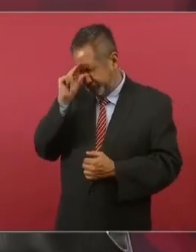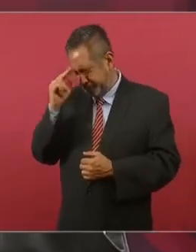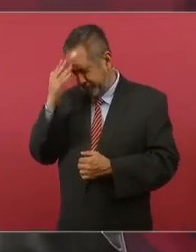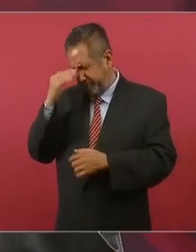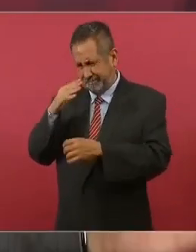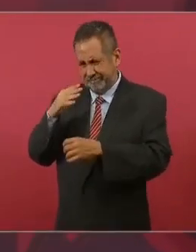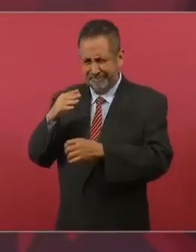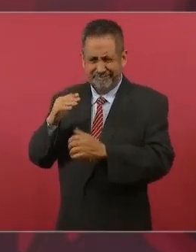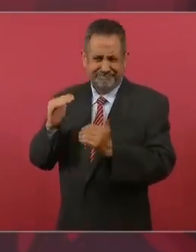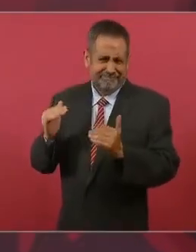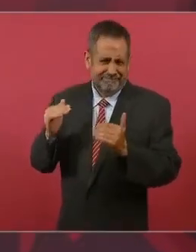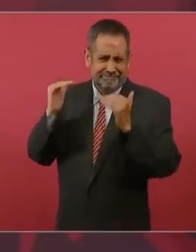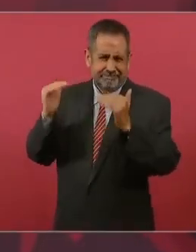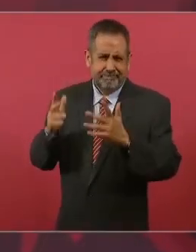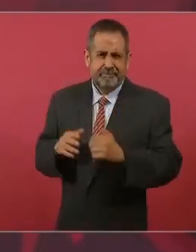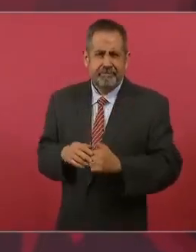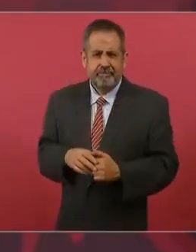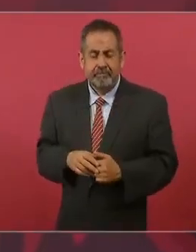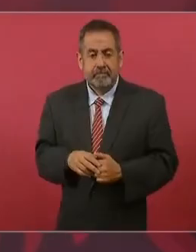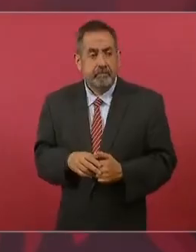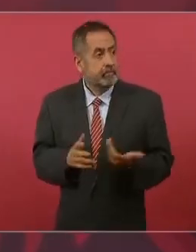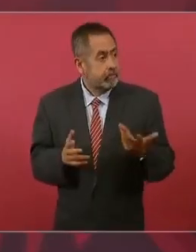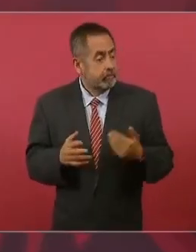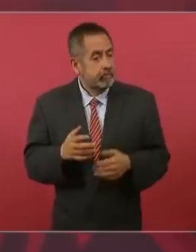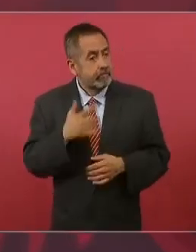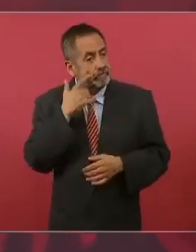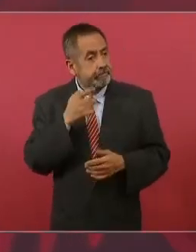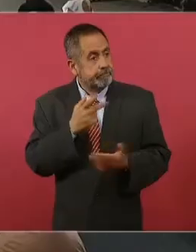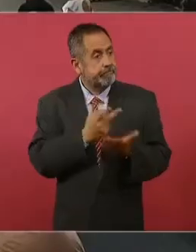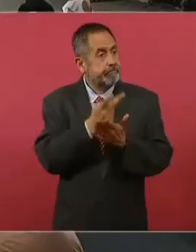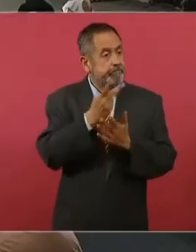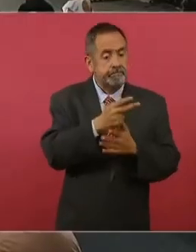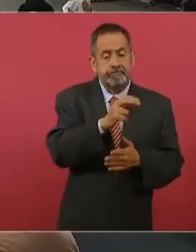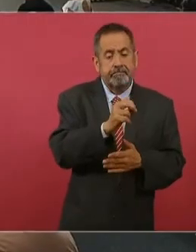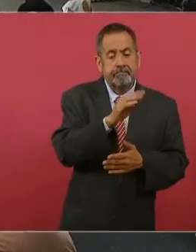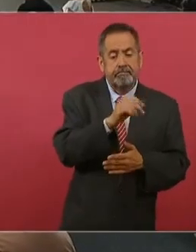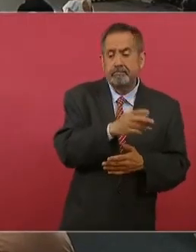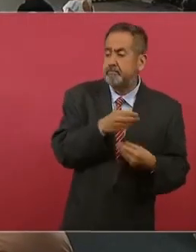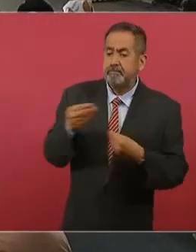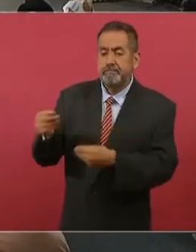intelectual de primer orden, que por cierto no le dieron el premio Nobel.